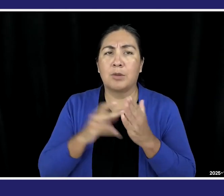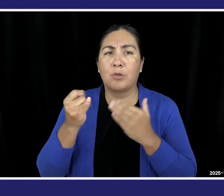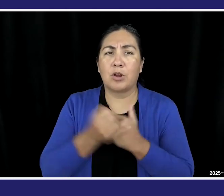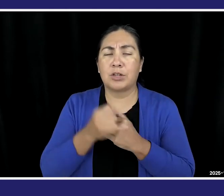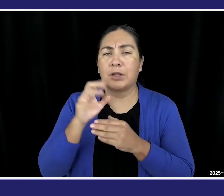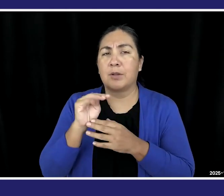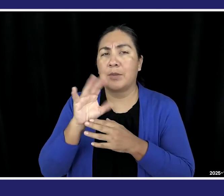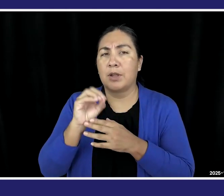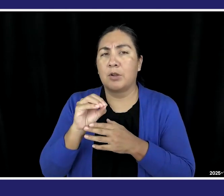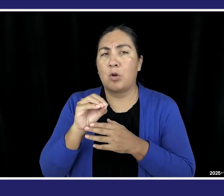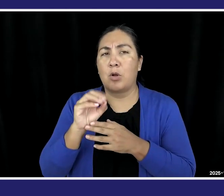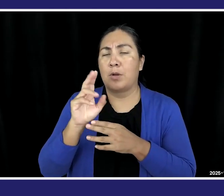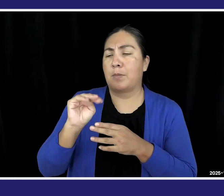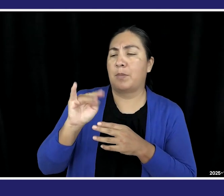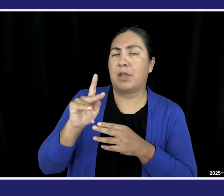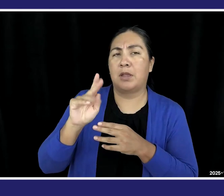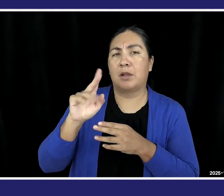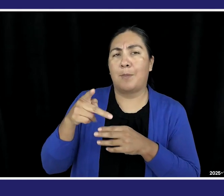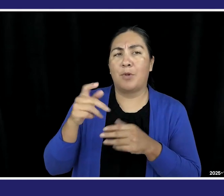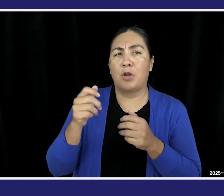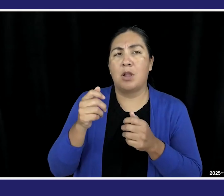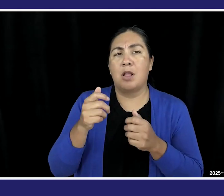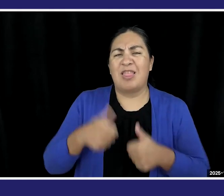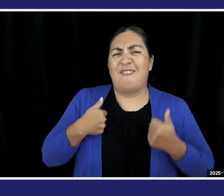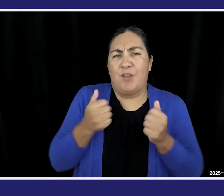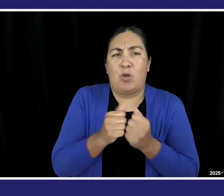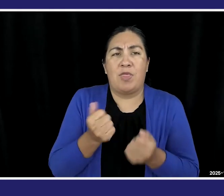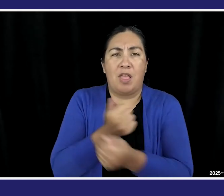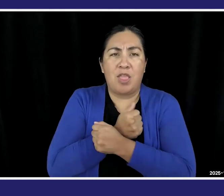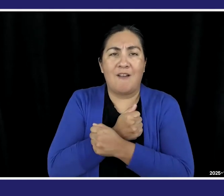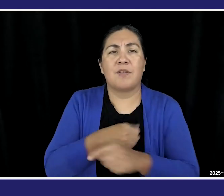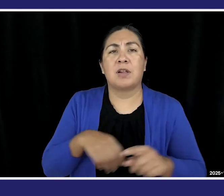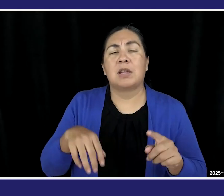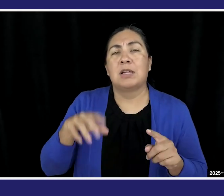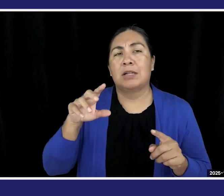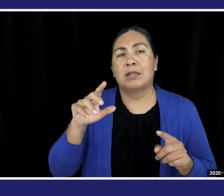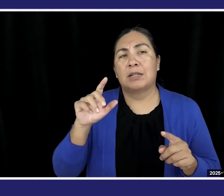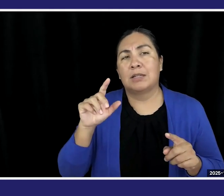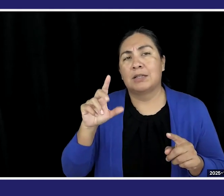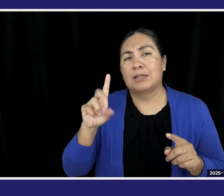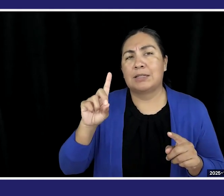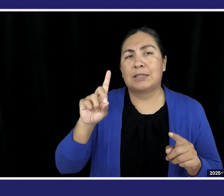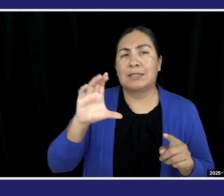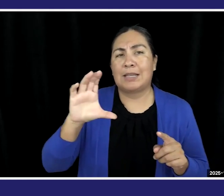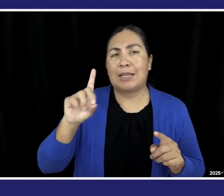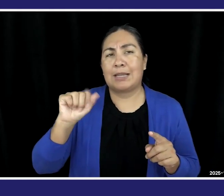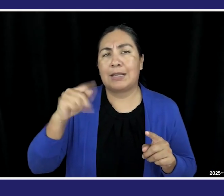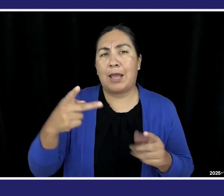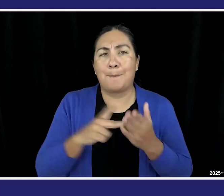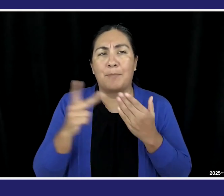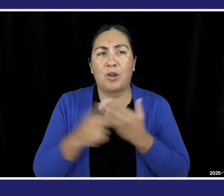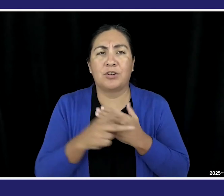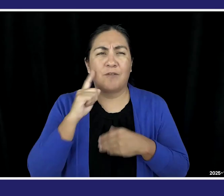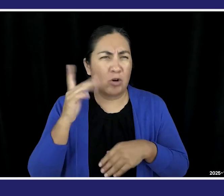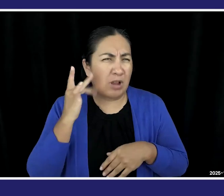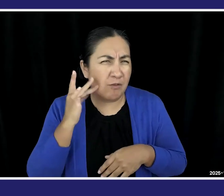de la... Agradezco que mantuvieron prácticas basadas en la evidencia definida por la comunidad en